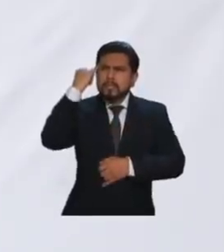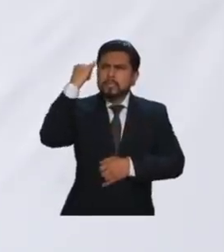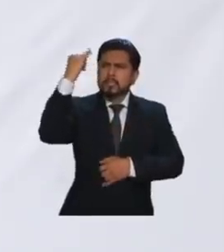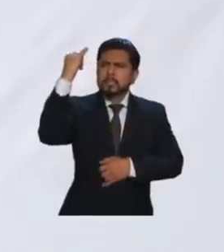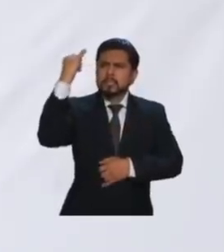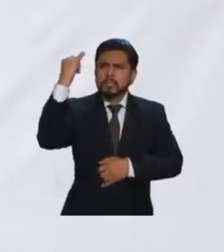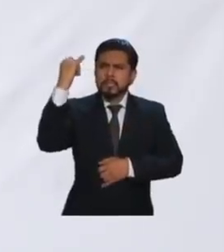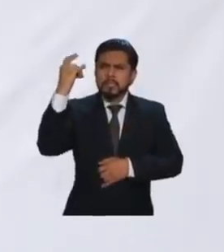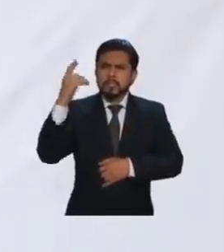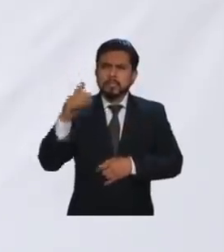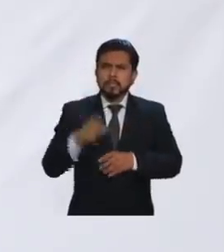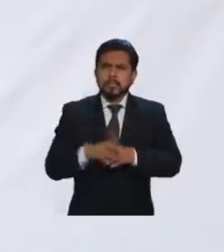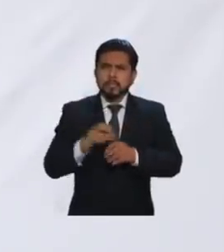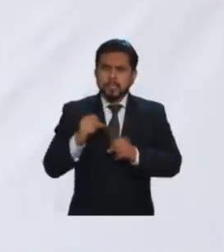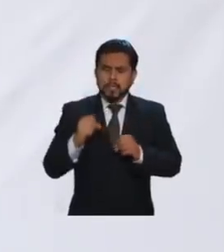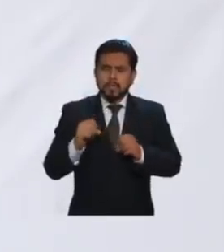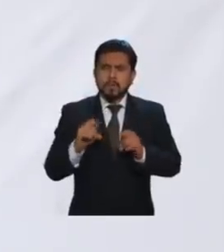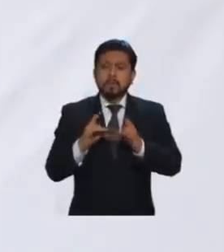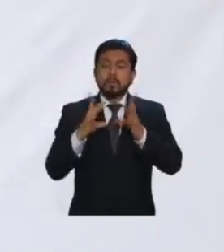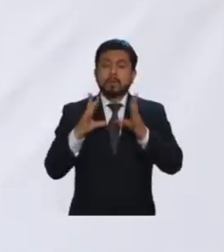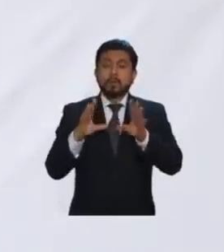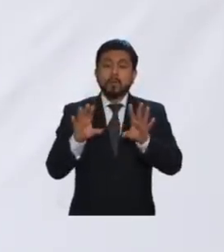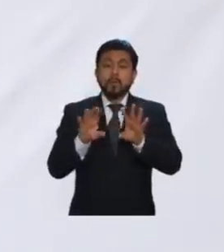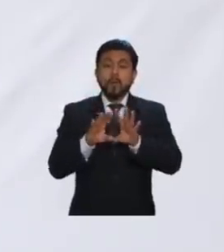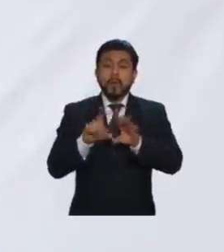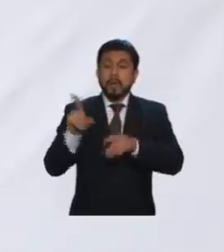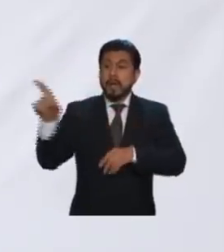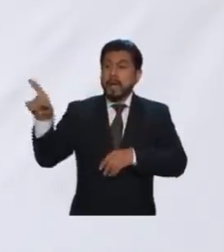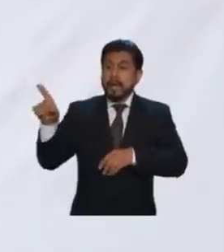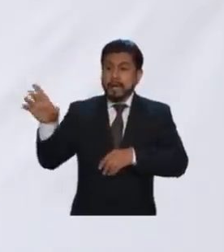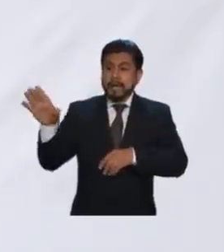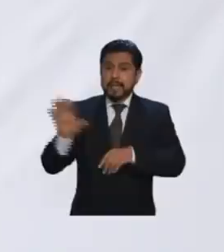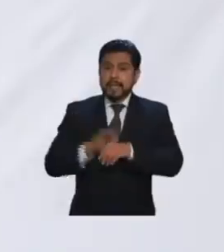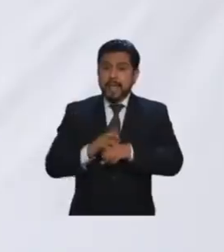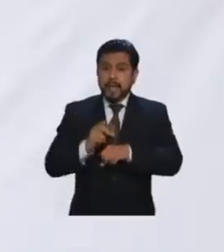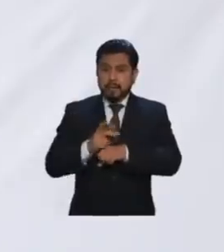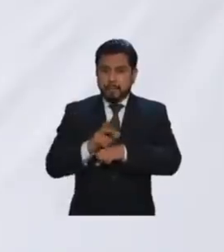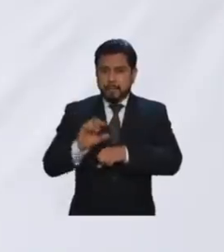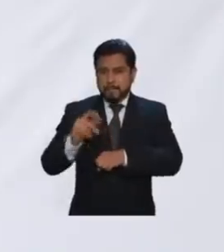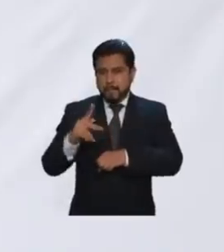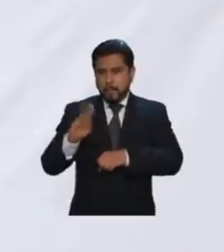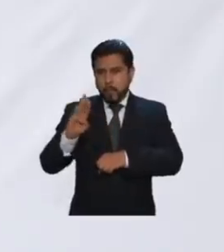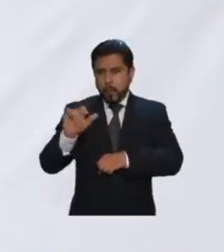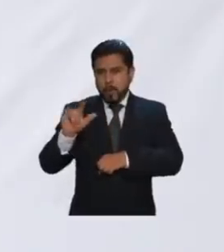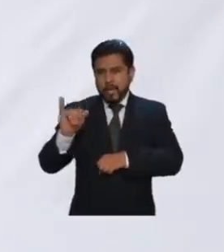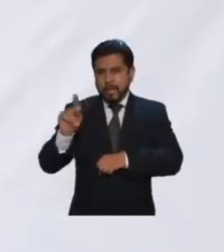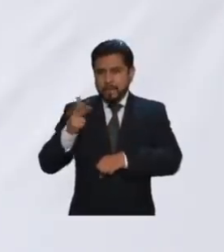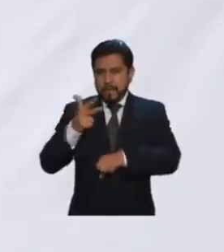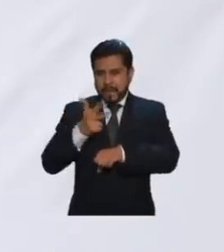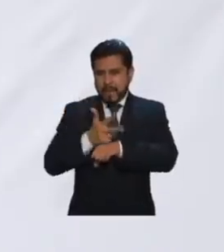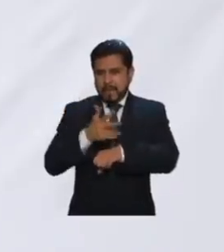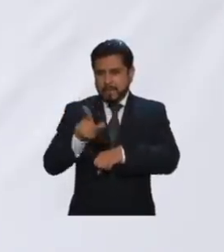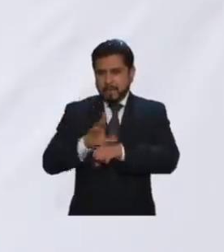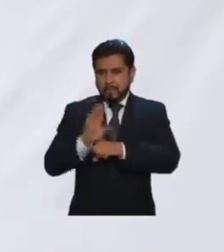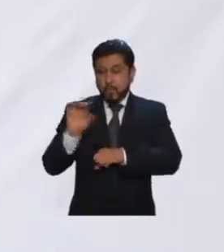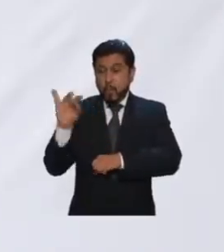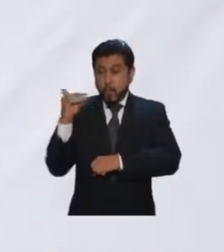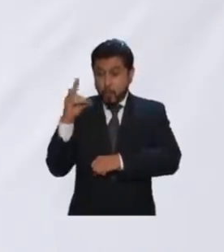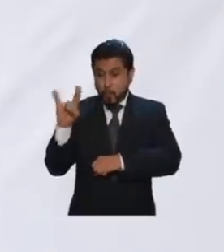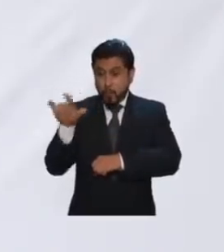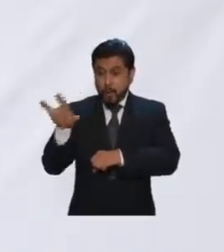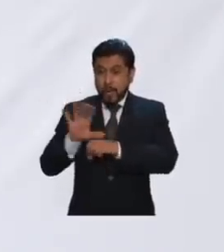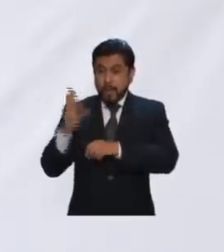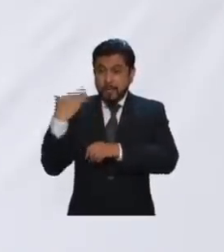el proyecto de mi teleférico de La Paz, Bolivia, que impulsó en su momento el presidente Evo Morales, y